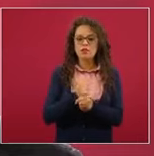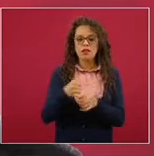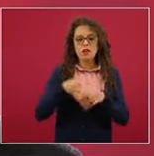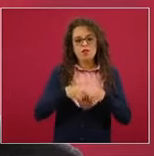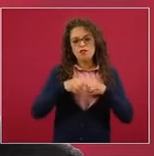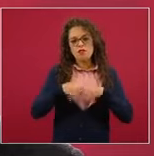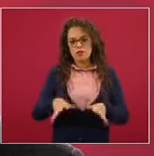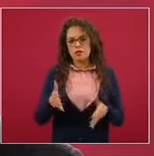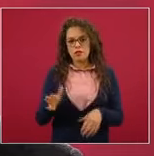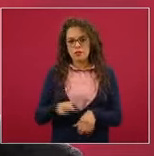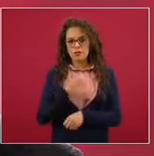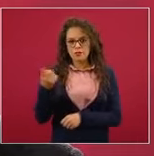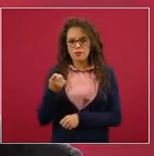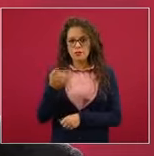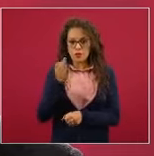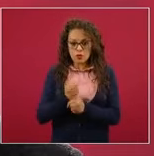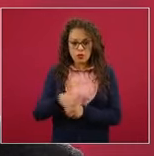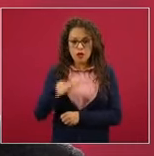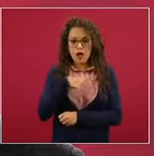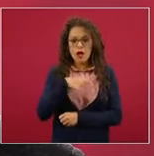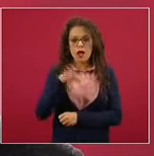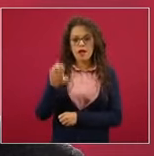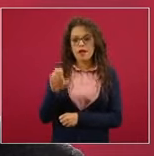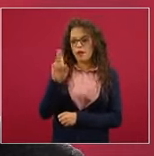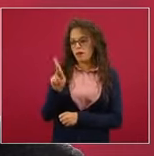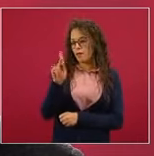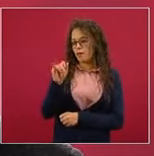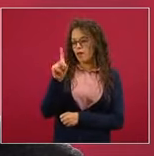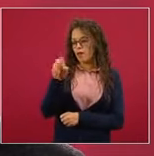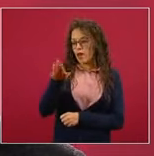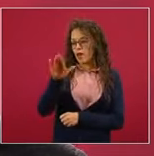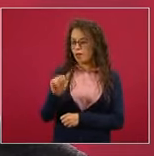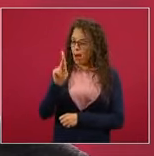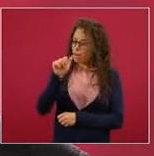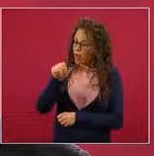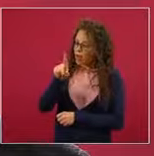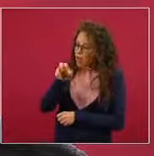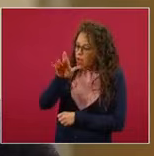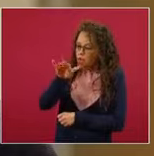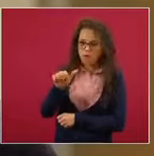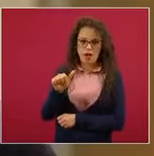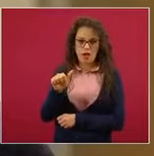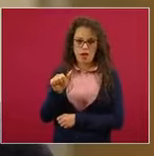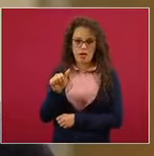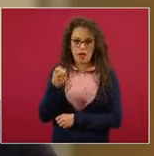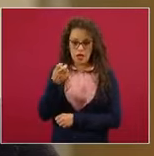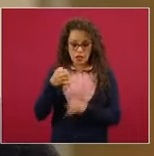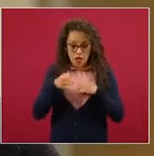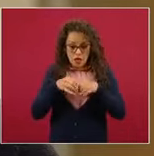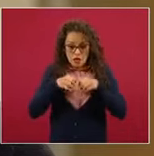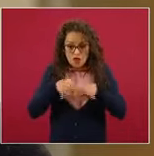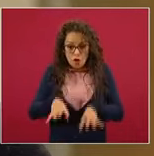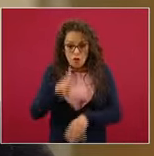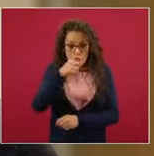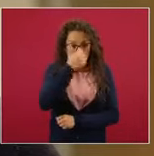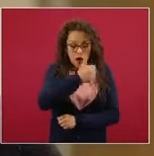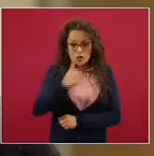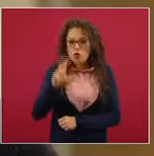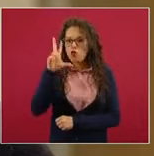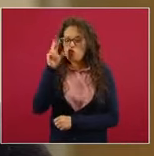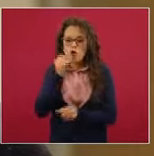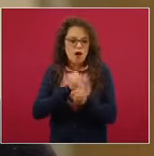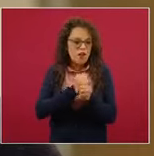que estamos en medio de una epidemia, de una pandemia, y cada pieza de información no verificada,